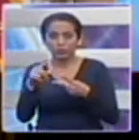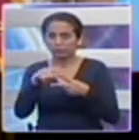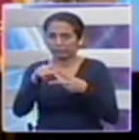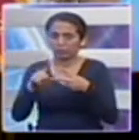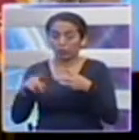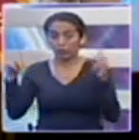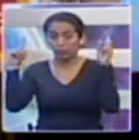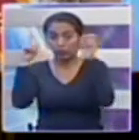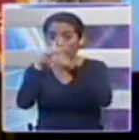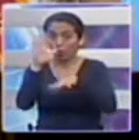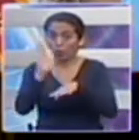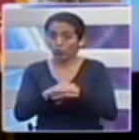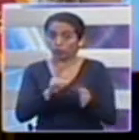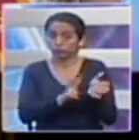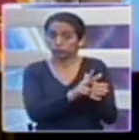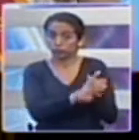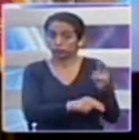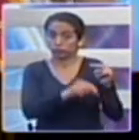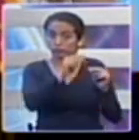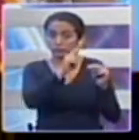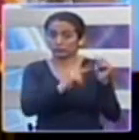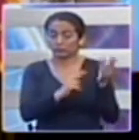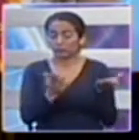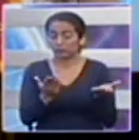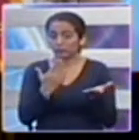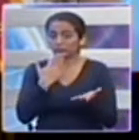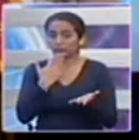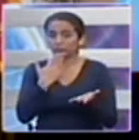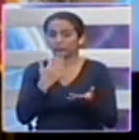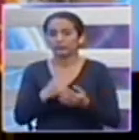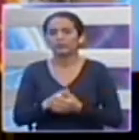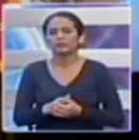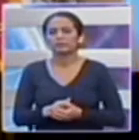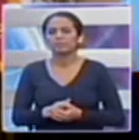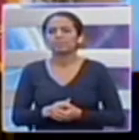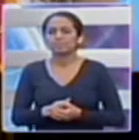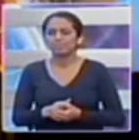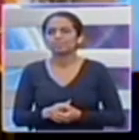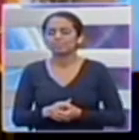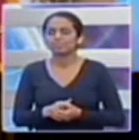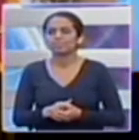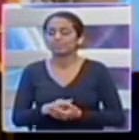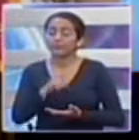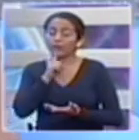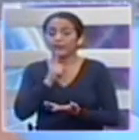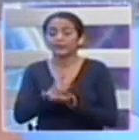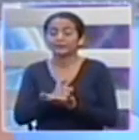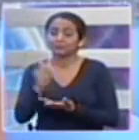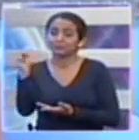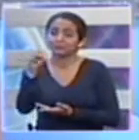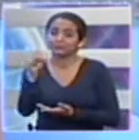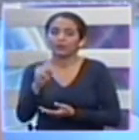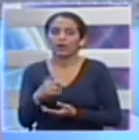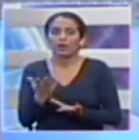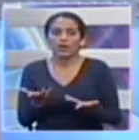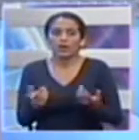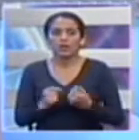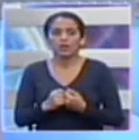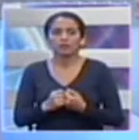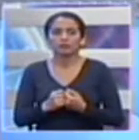algún tipo de repercusión? Probablemente sí. Yo considero que todos los cambios van a generar un poco de